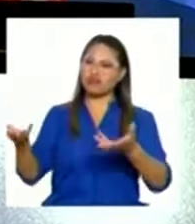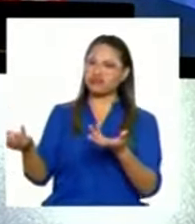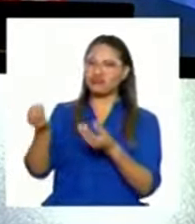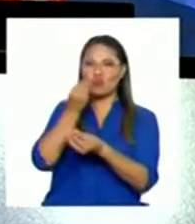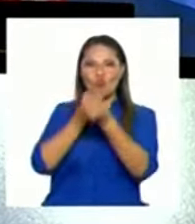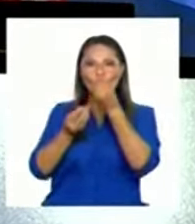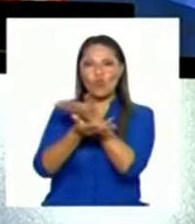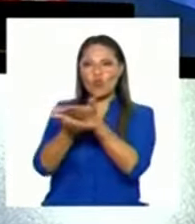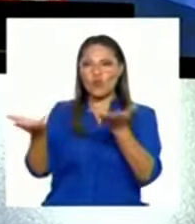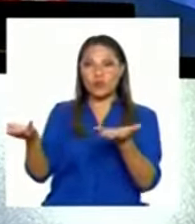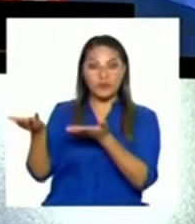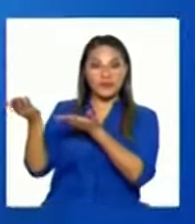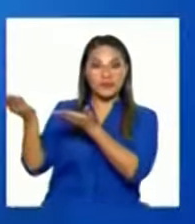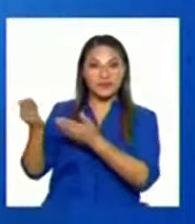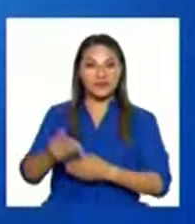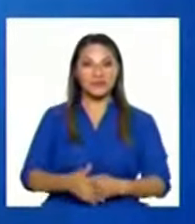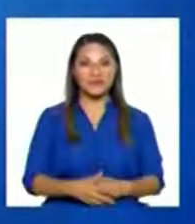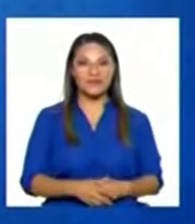estos productos. Veamos.